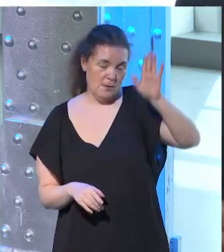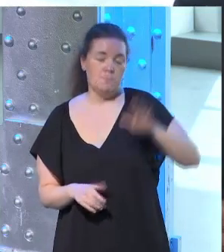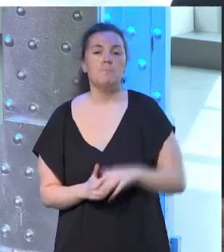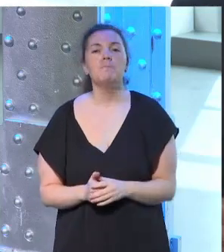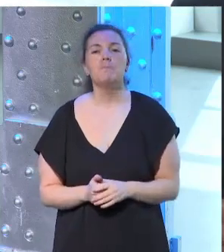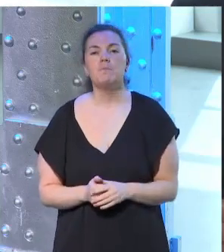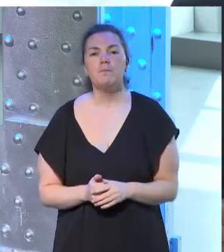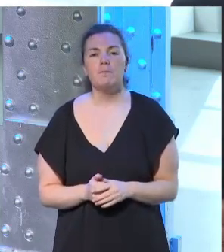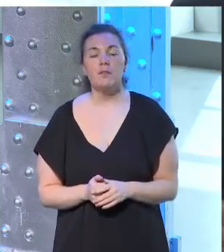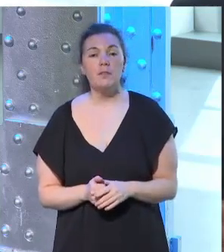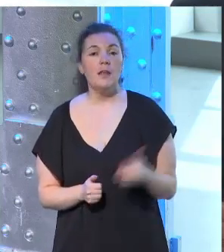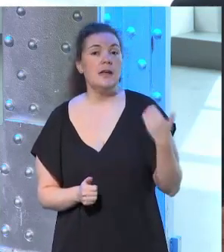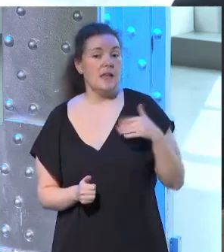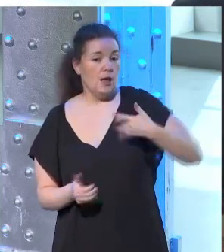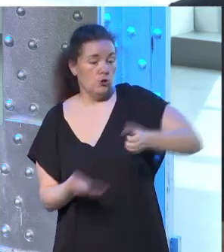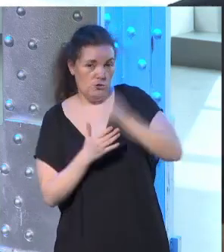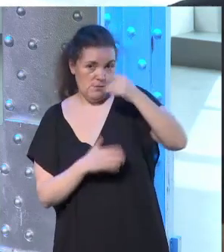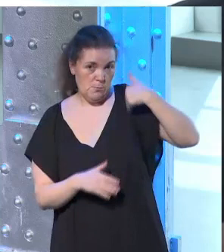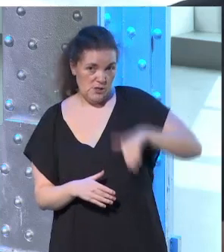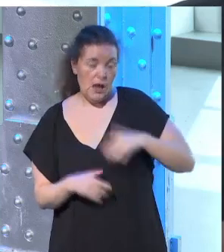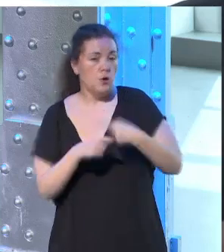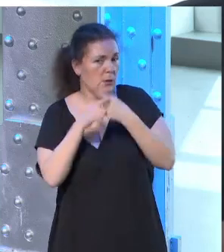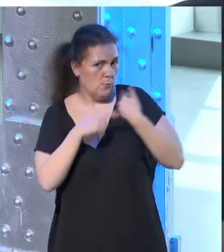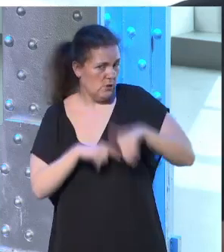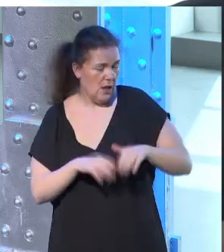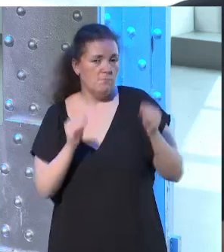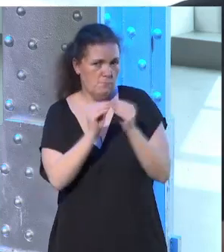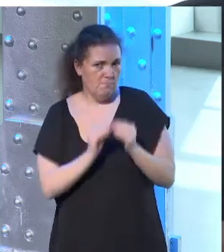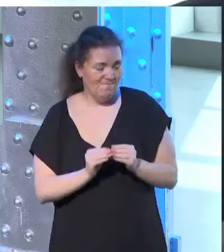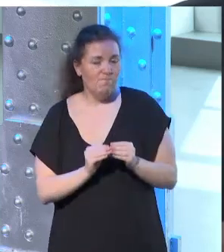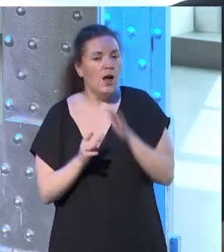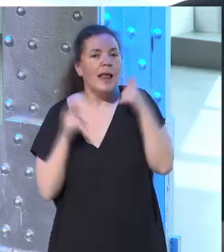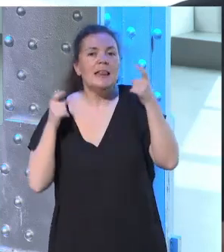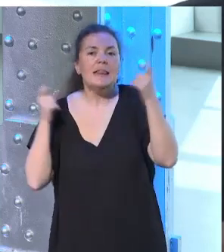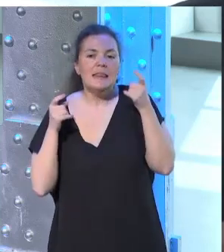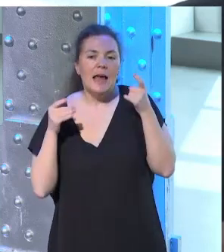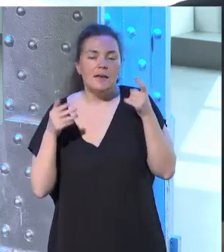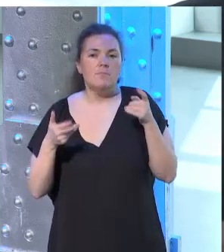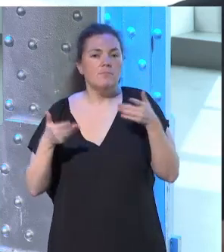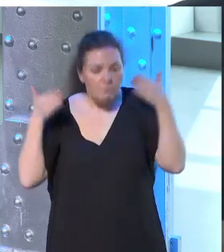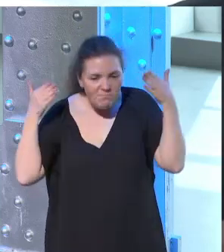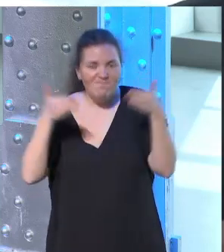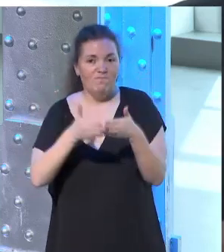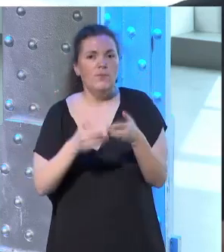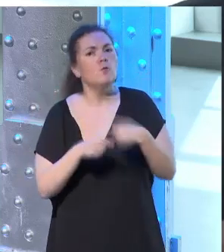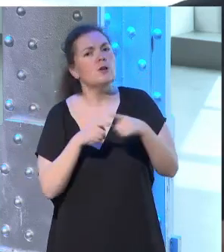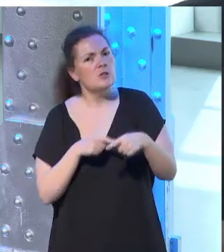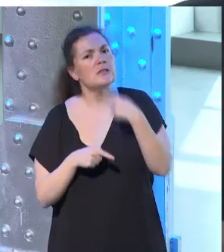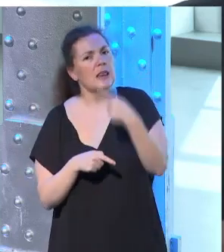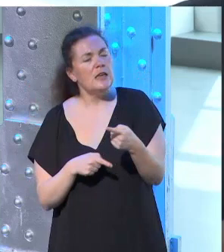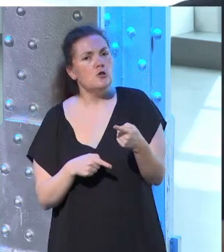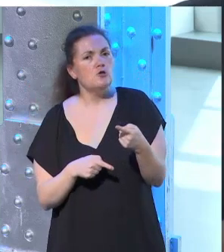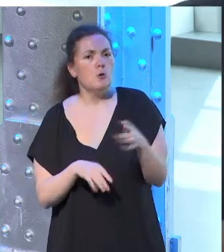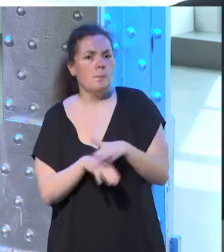le pasaremos el micrófono. Como ya eso ya lo sabemos y ya lo compartimos, ahora vamos a tratar de aterrizar el asunto. Y algunas cosas se han dicho aquí como